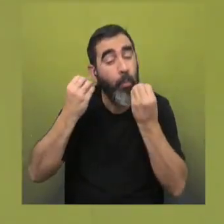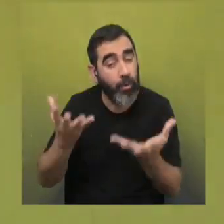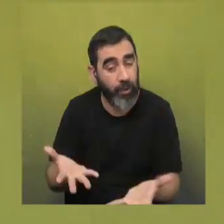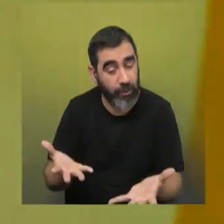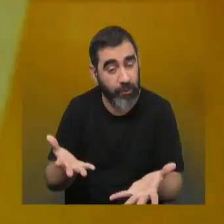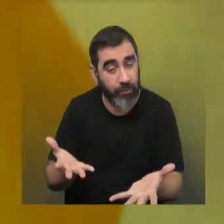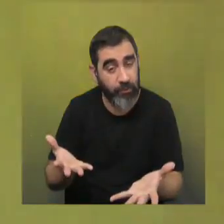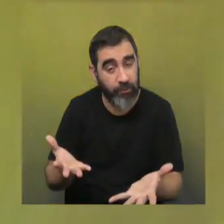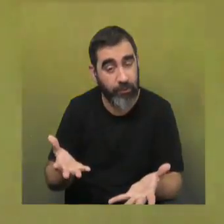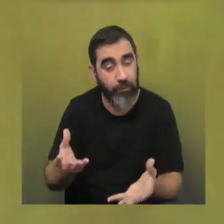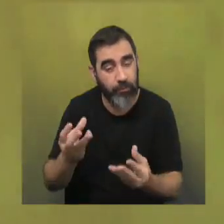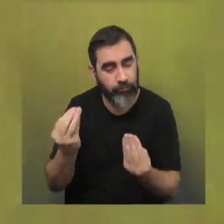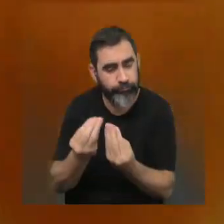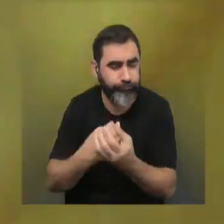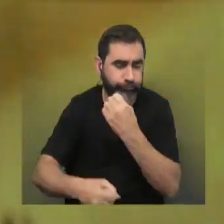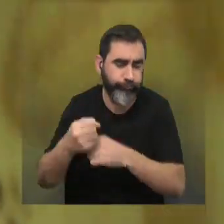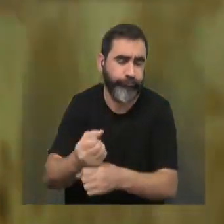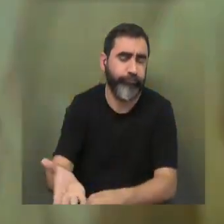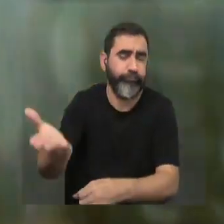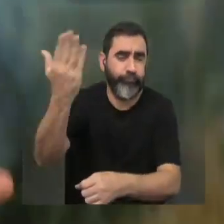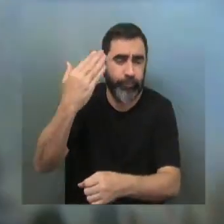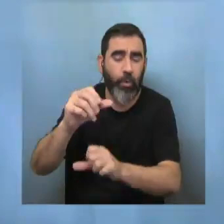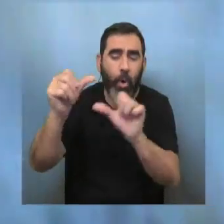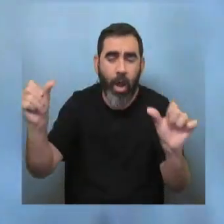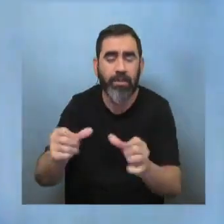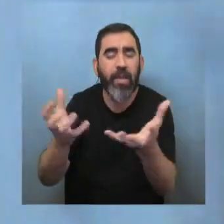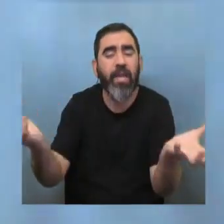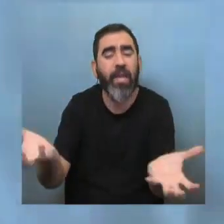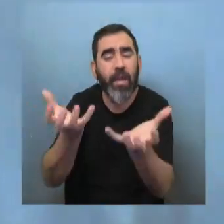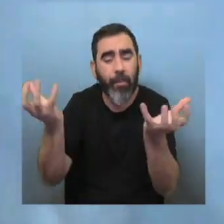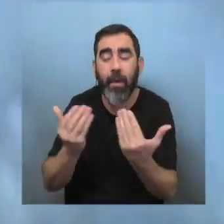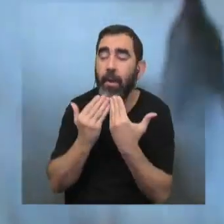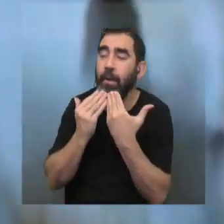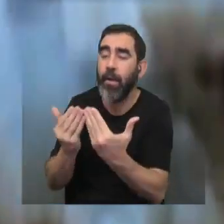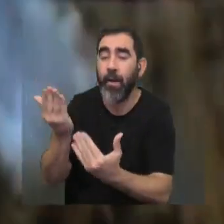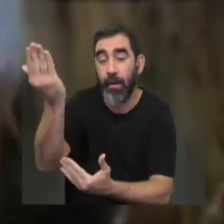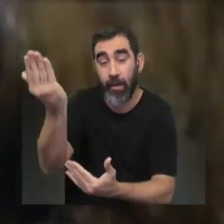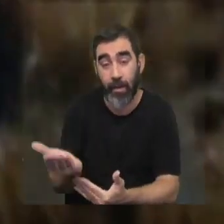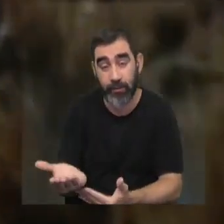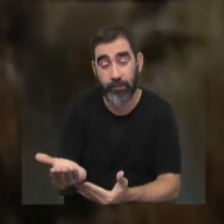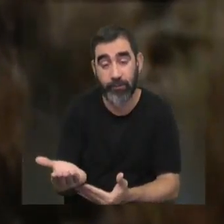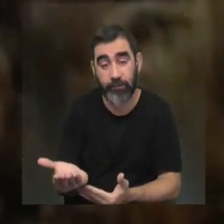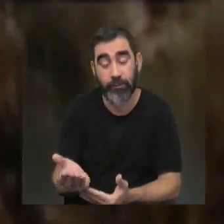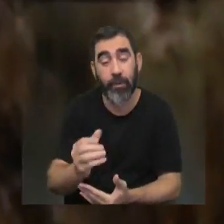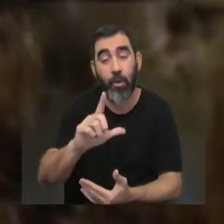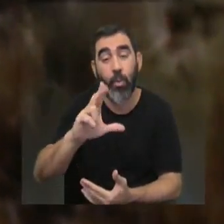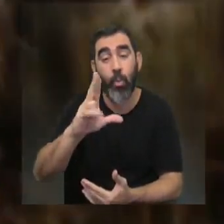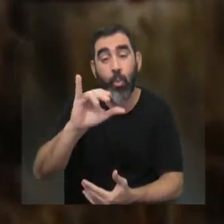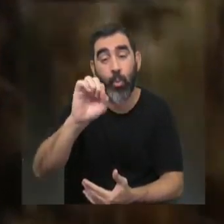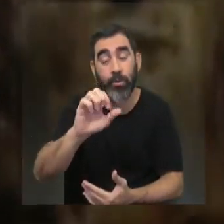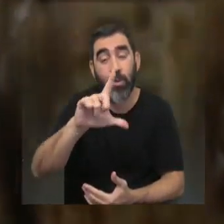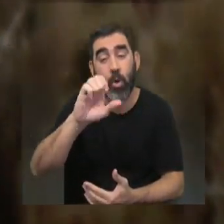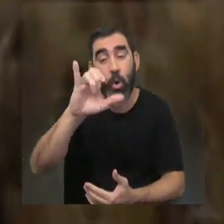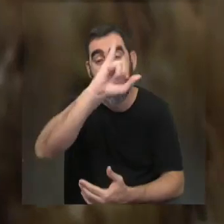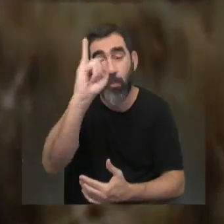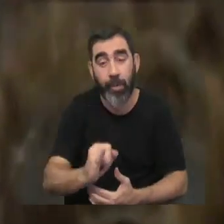cuales desde hace mucho tiempo se practicaban estas quemas. Le agradecemos muchísimo a Luis López Márcico que nos